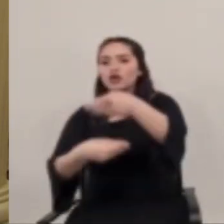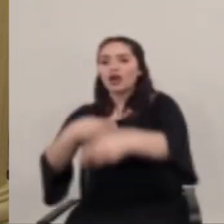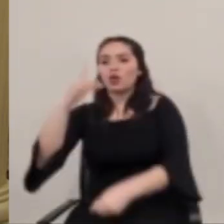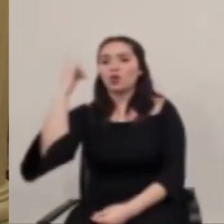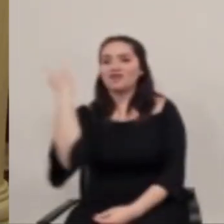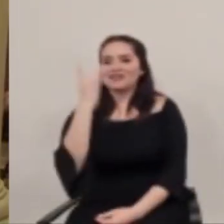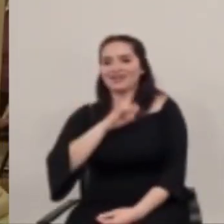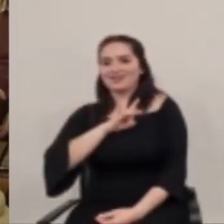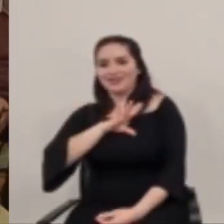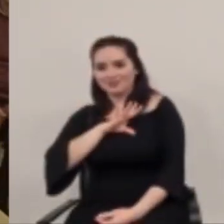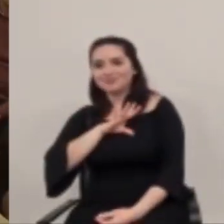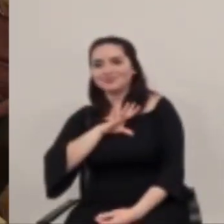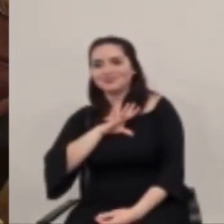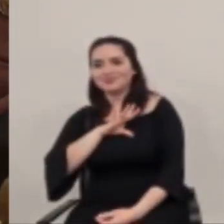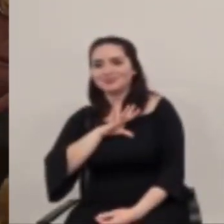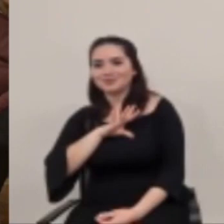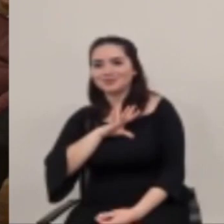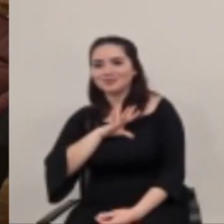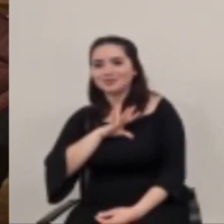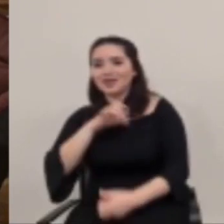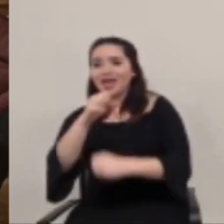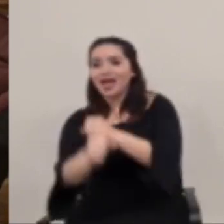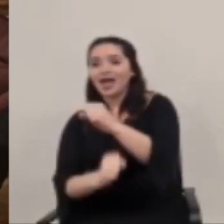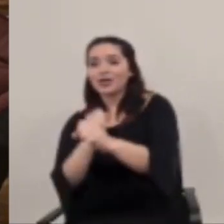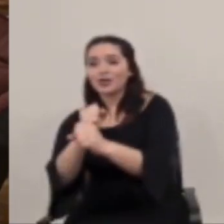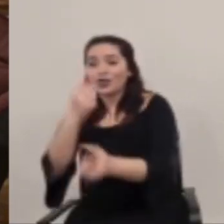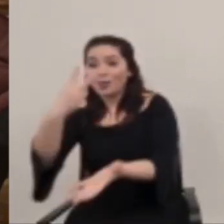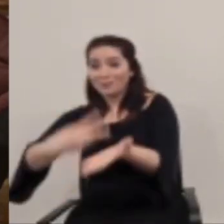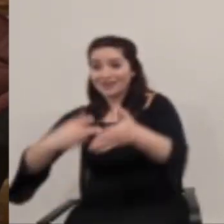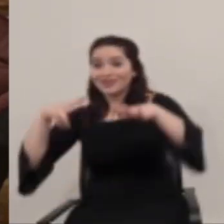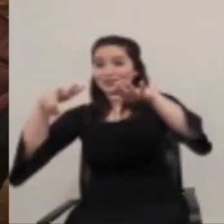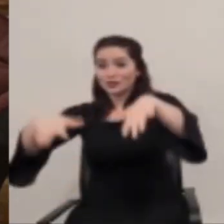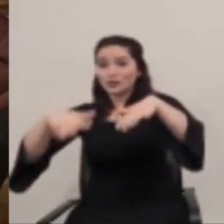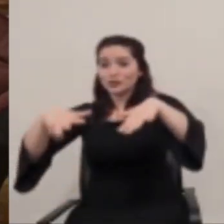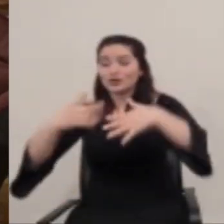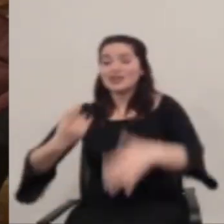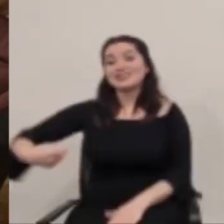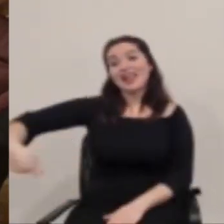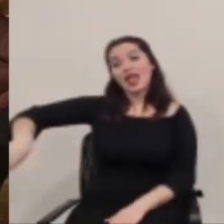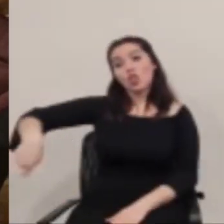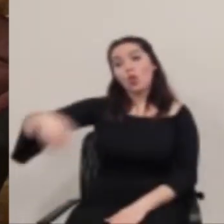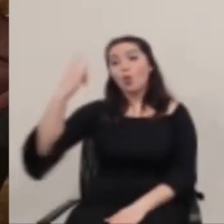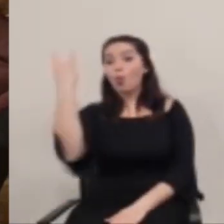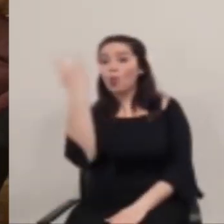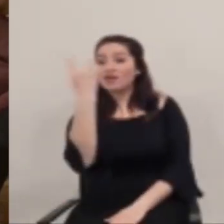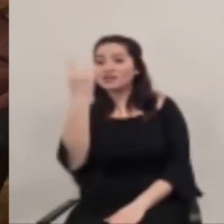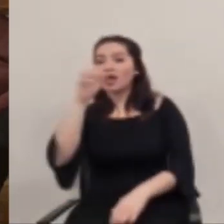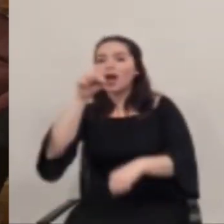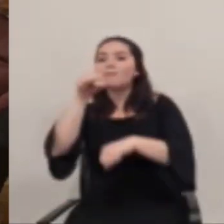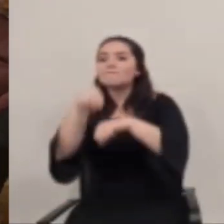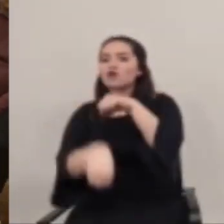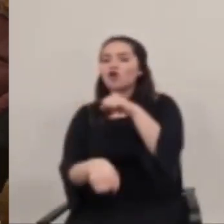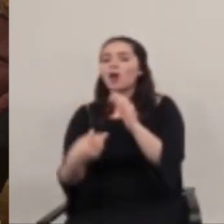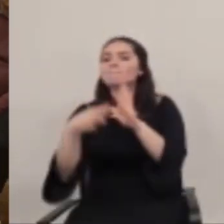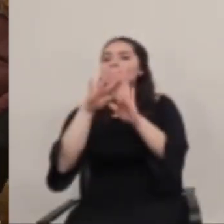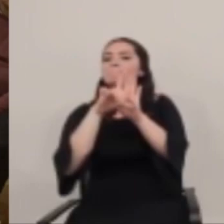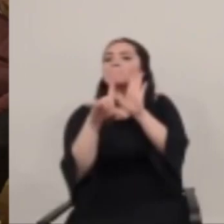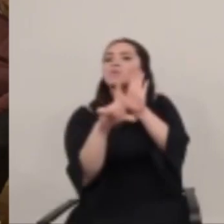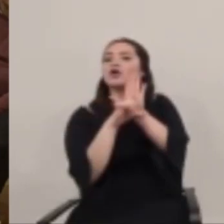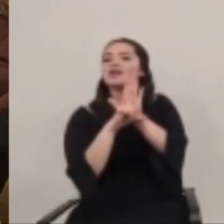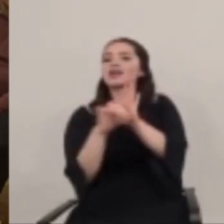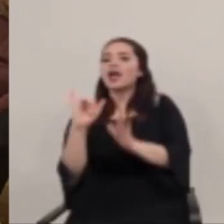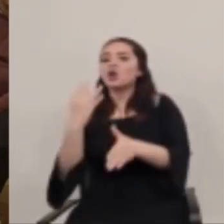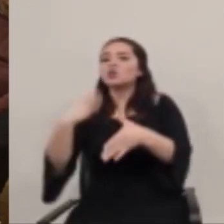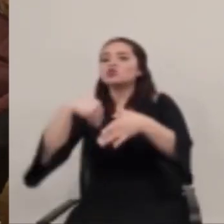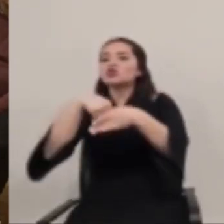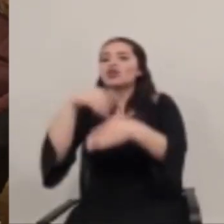Chile. El año 2018, el Senado Universitario aprobó la Política de Inclusión y Discapacidad